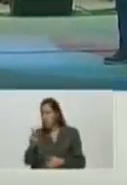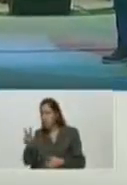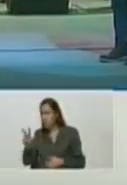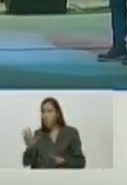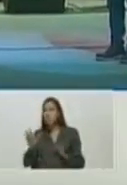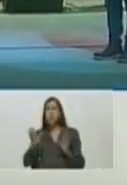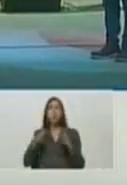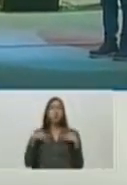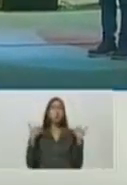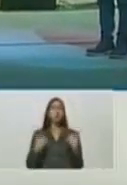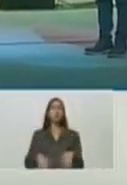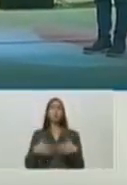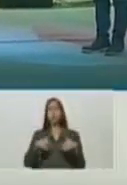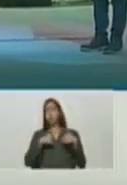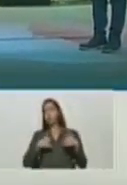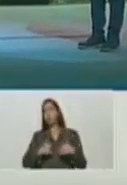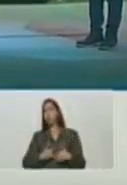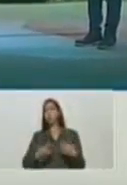achica y se me agranda el corazón,